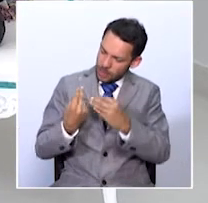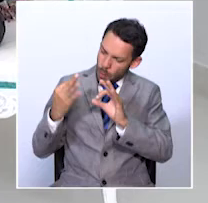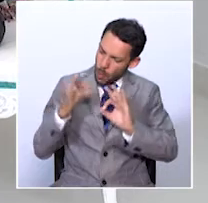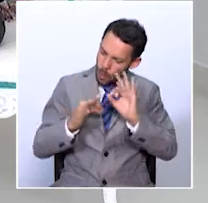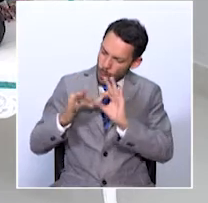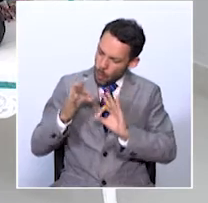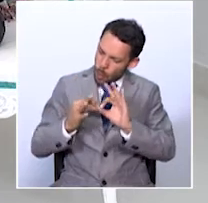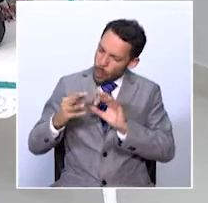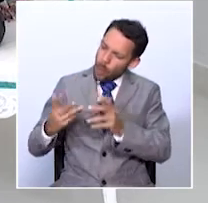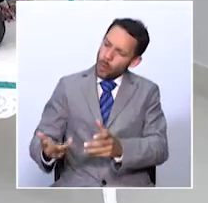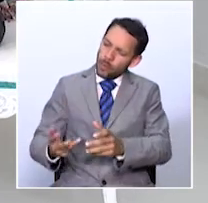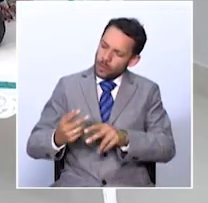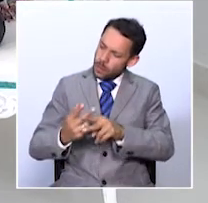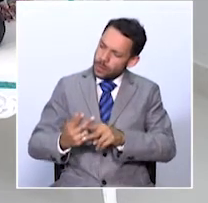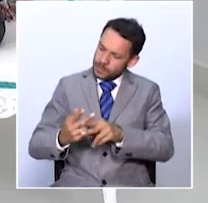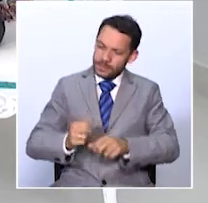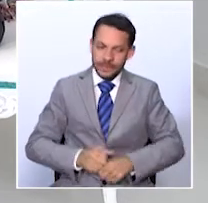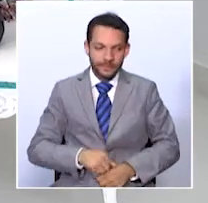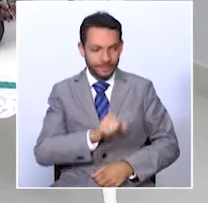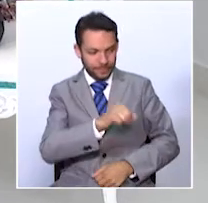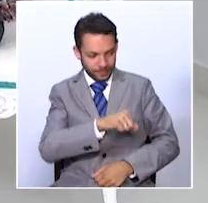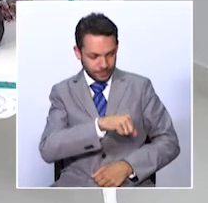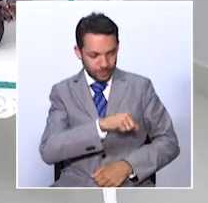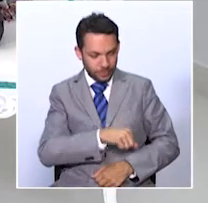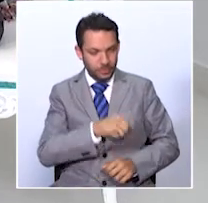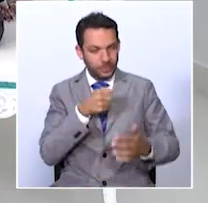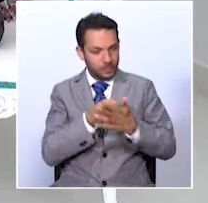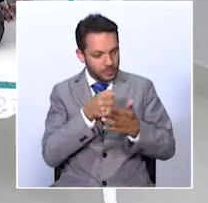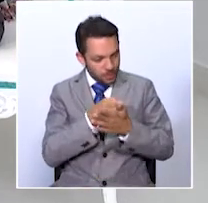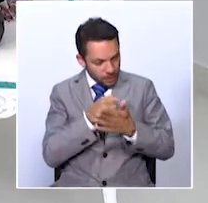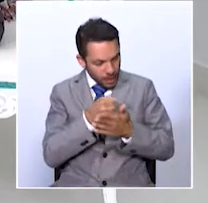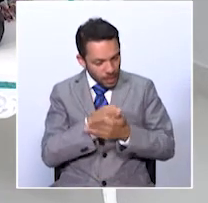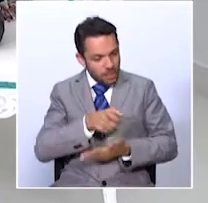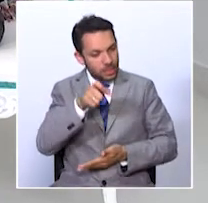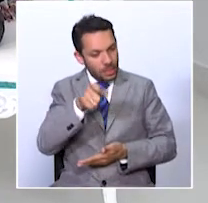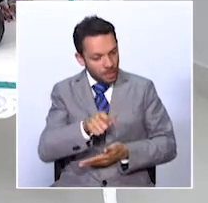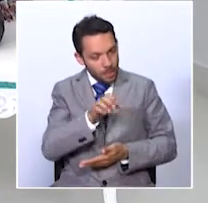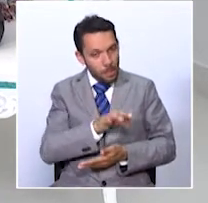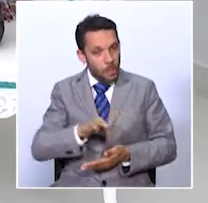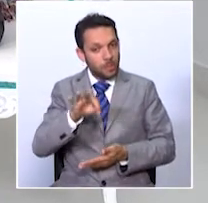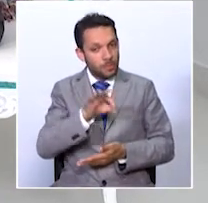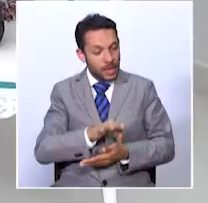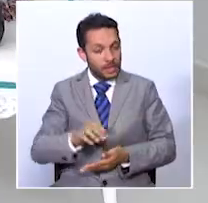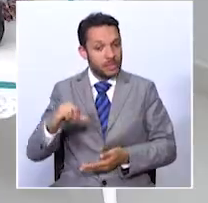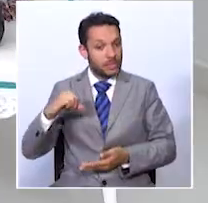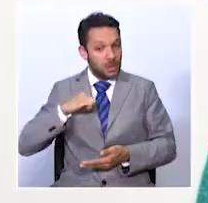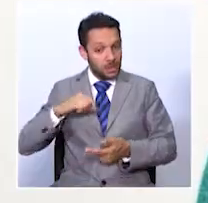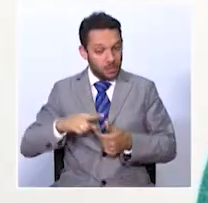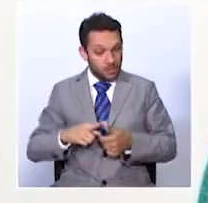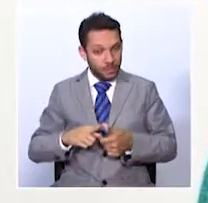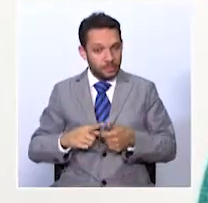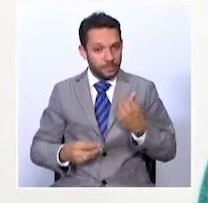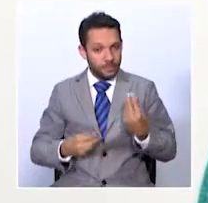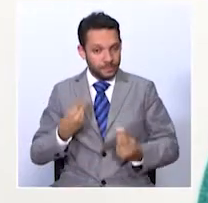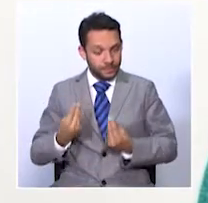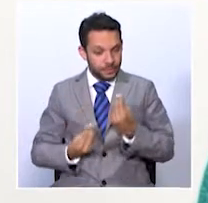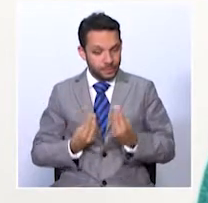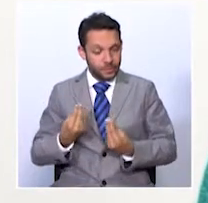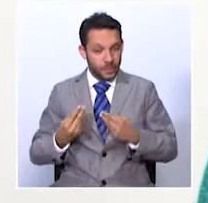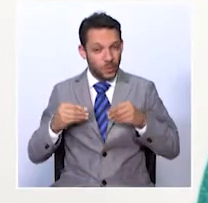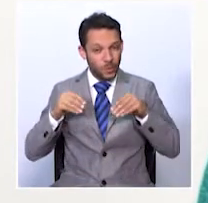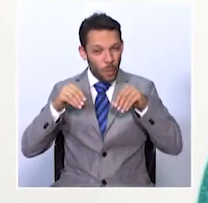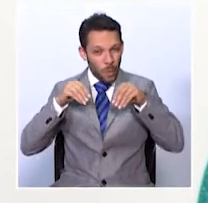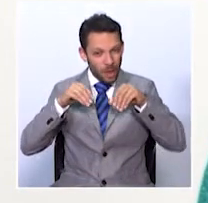Bueno, obviamente hay que insistirles en que tienen que estar, la harina en